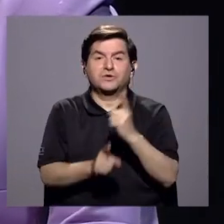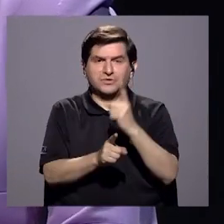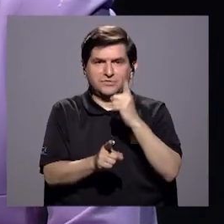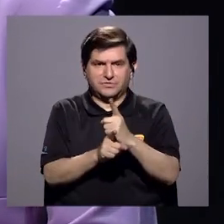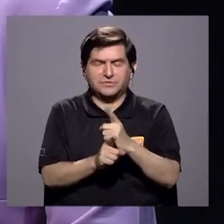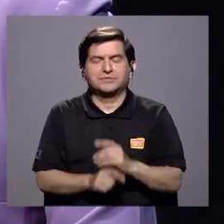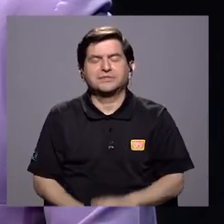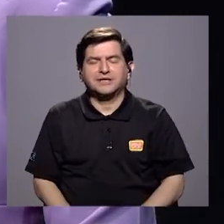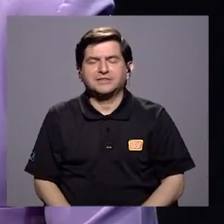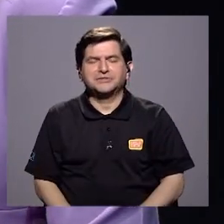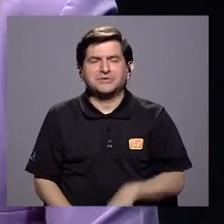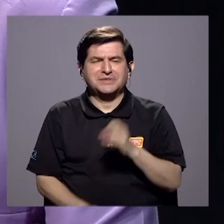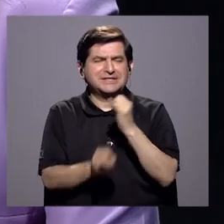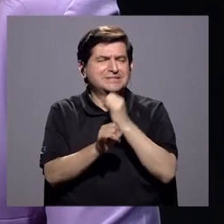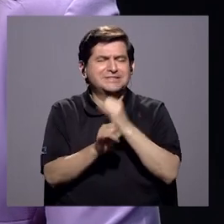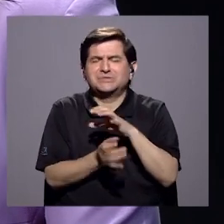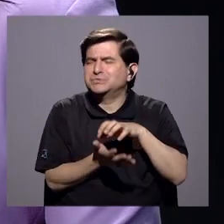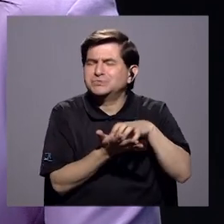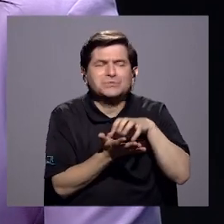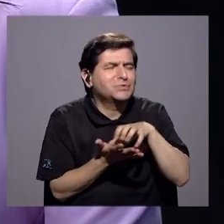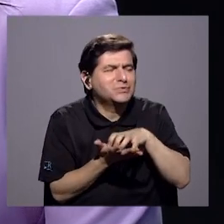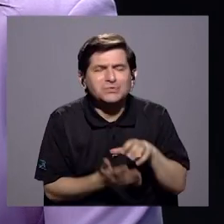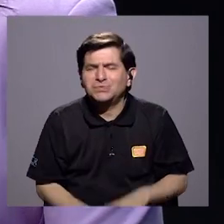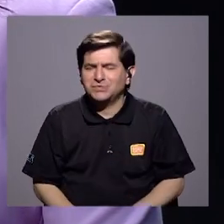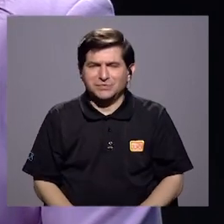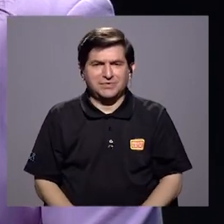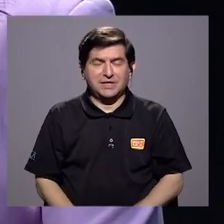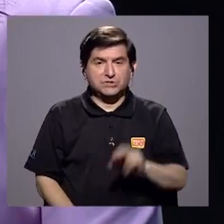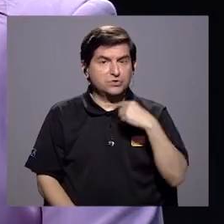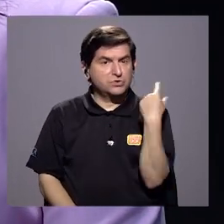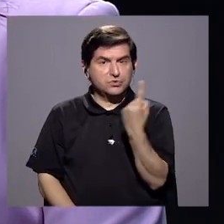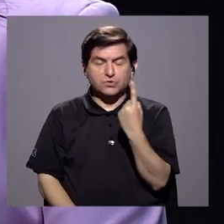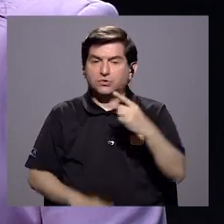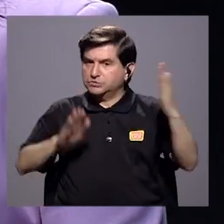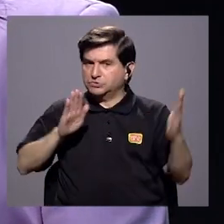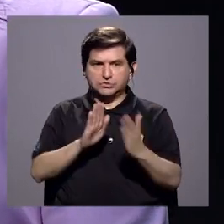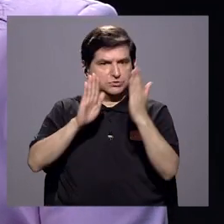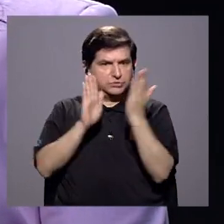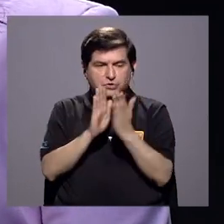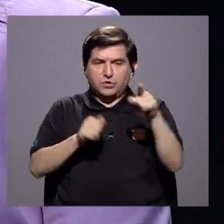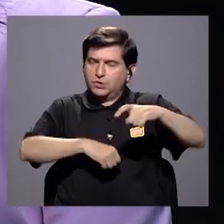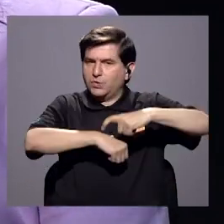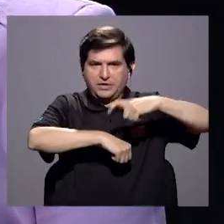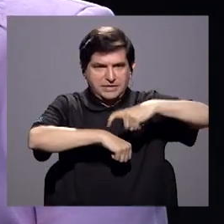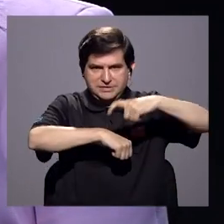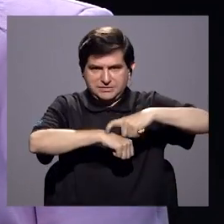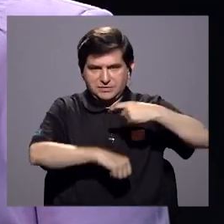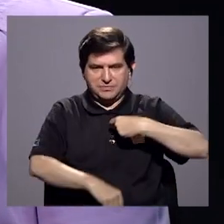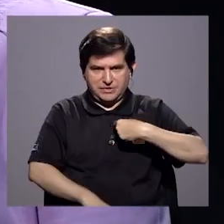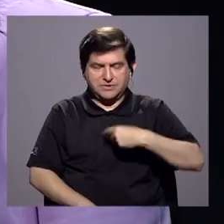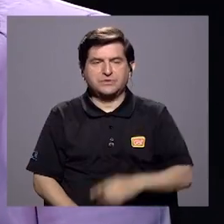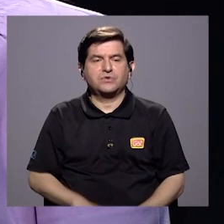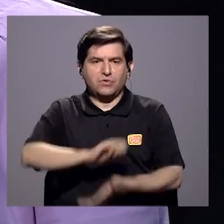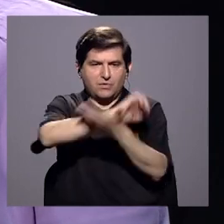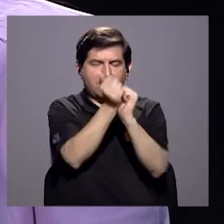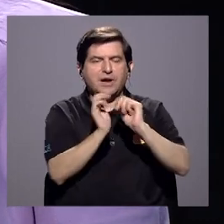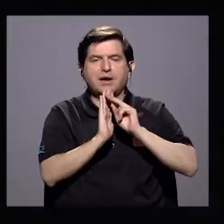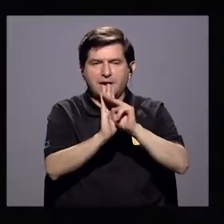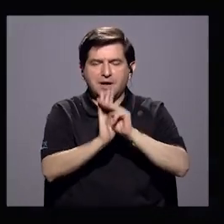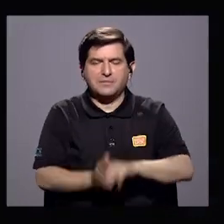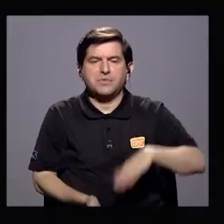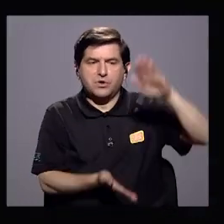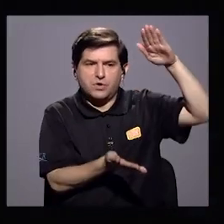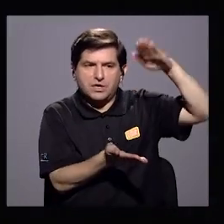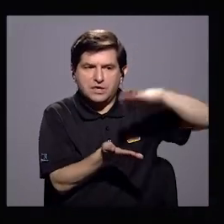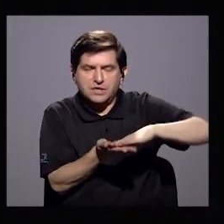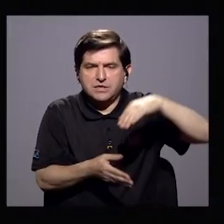con mucha zozobra, con mucha incertidumbre, no solo por lo que estaba enfrentando en el momento en que llegué el cambio de modelo y la caída de